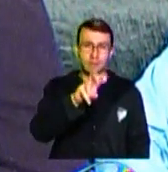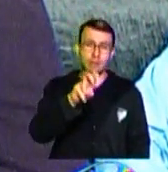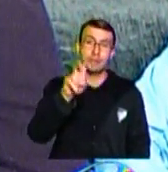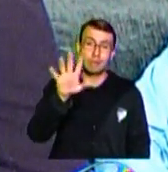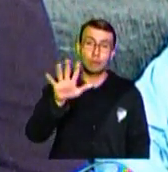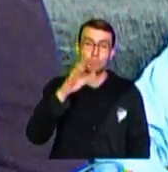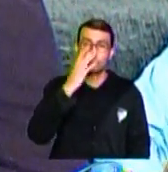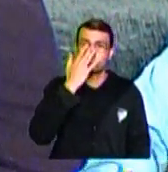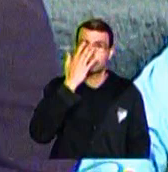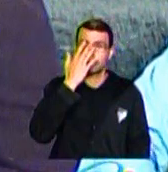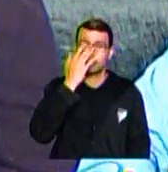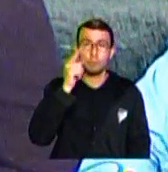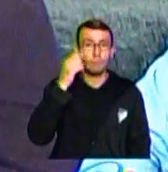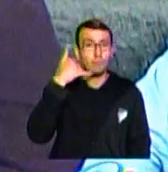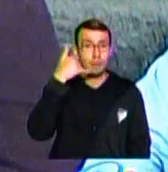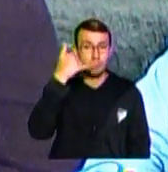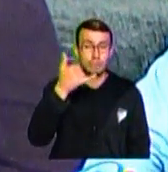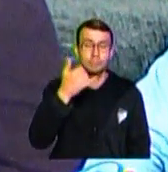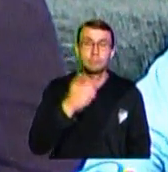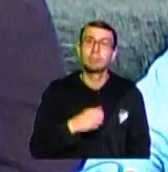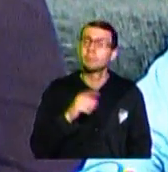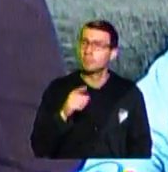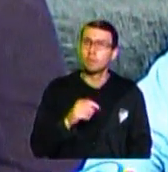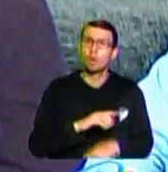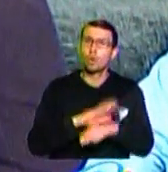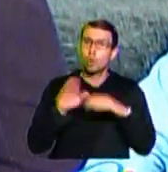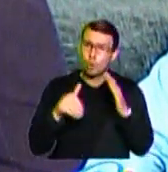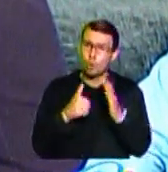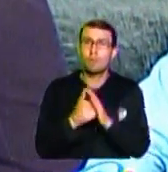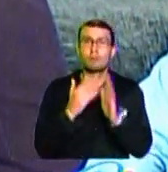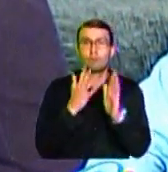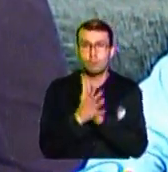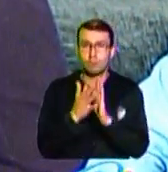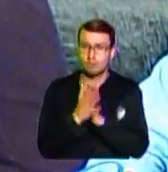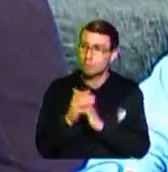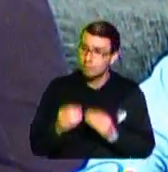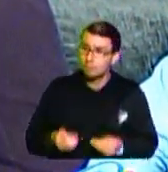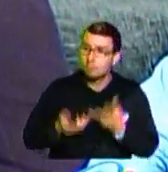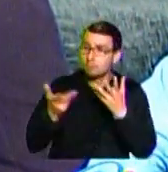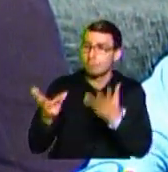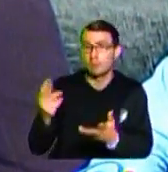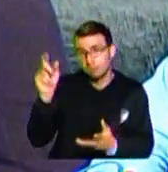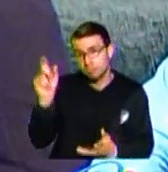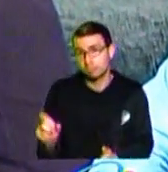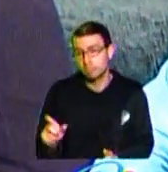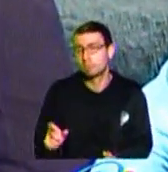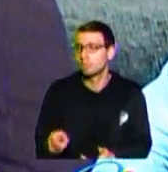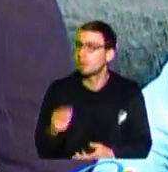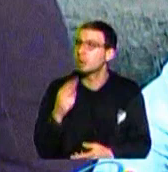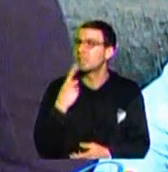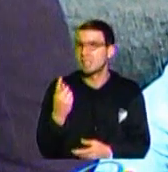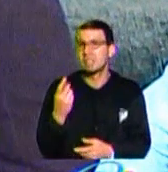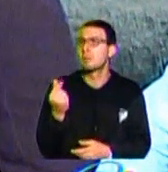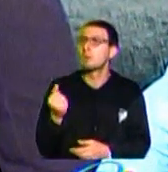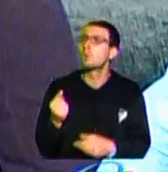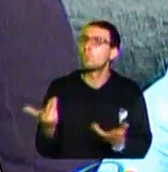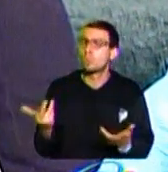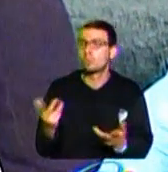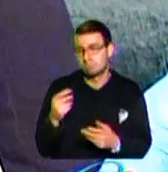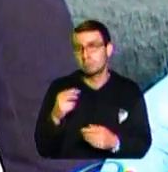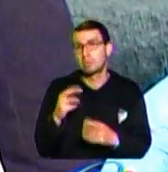330-3975 para que usted reciba toda la información. Pero yo le voy a hacer otra pregunta al doctor Alejandro y tiene que ver con